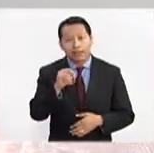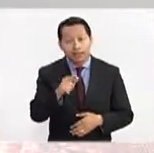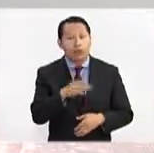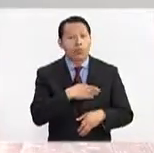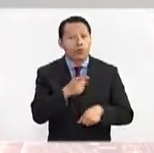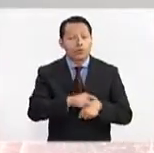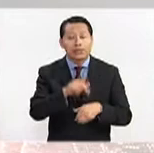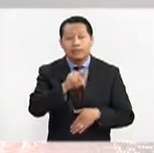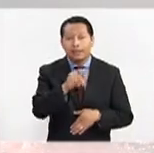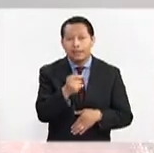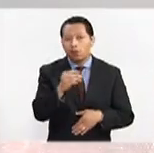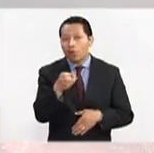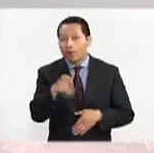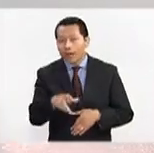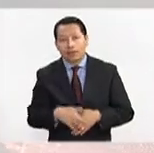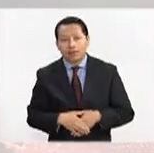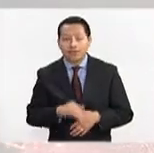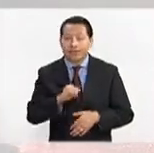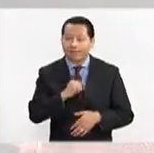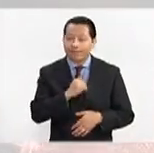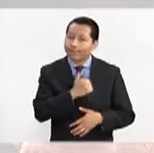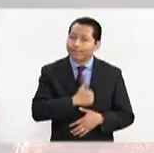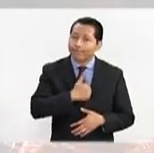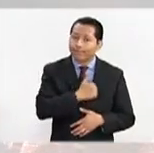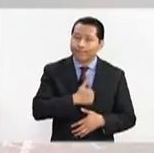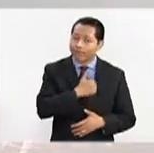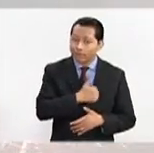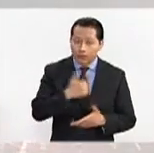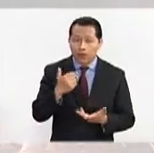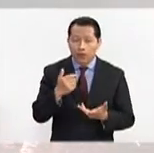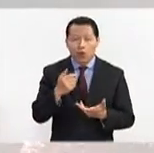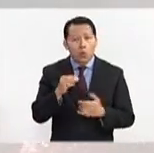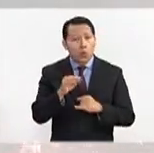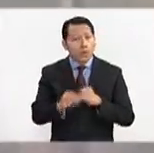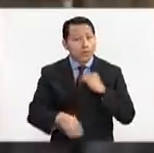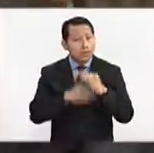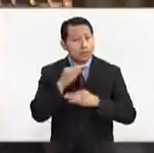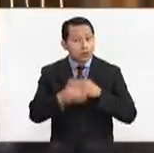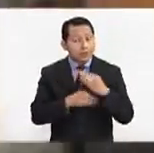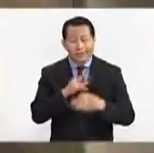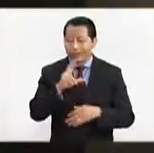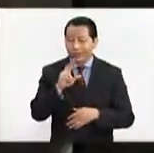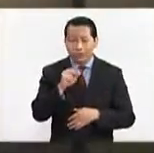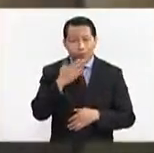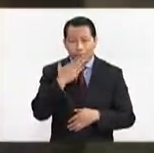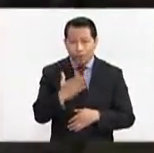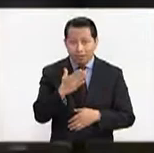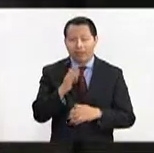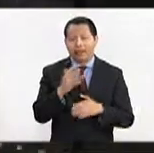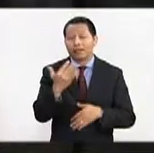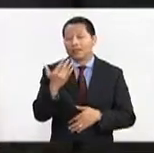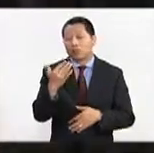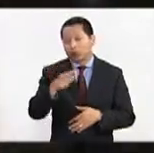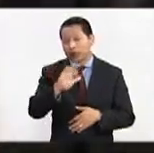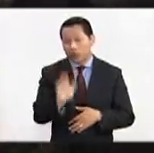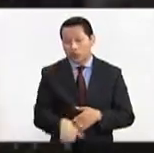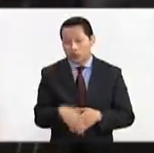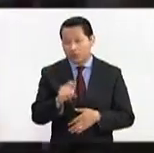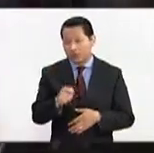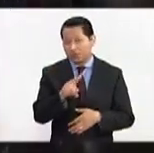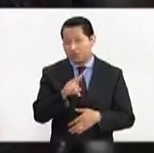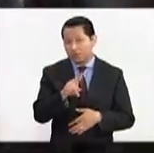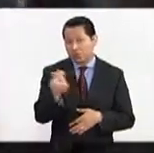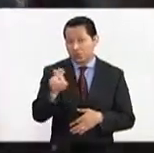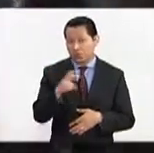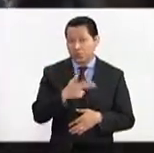días, Omar. Pues por desgracia, las últimas noticias no son nada buenas. Ha aumentado a más de 50 el número de muertos, más de